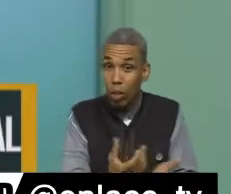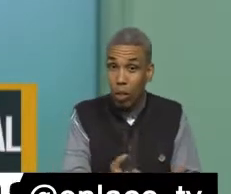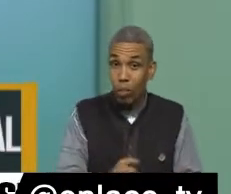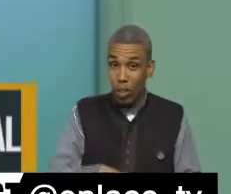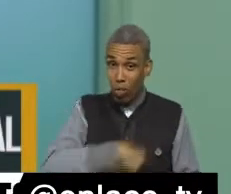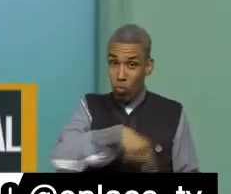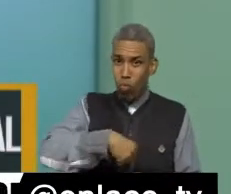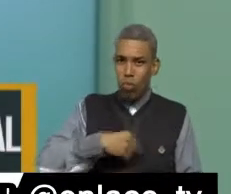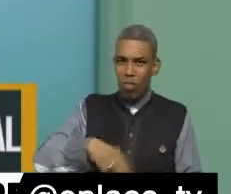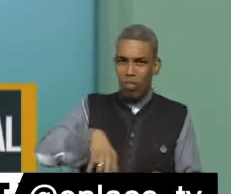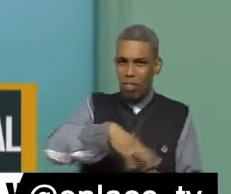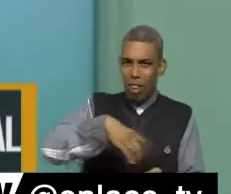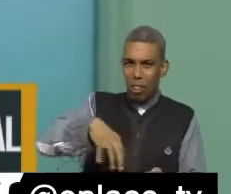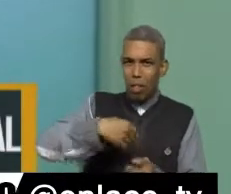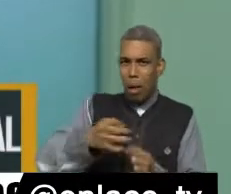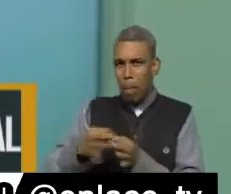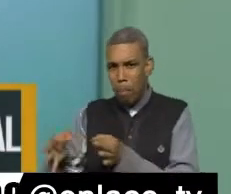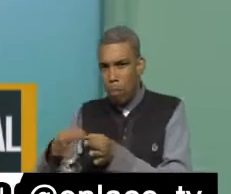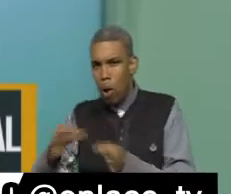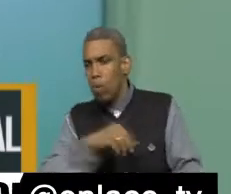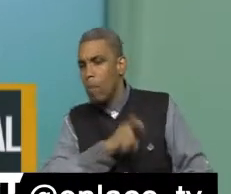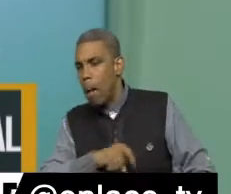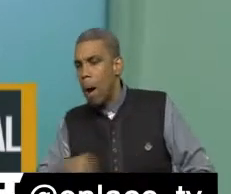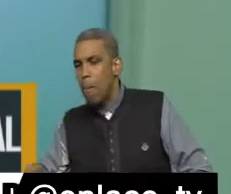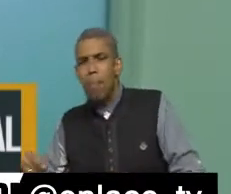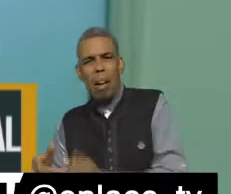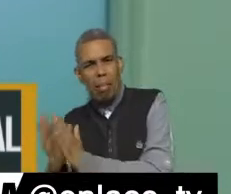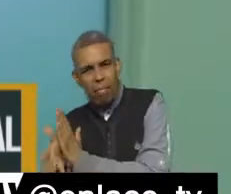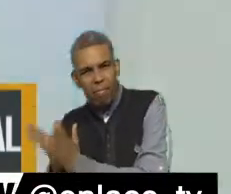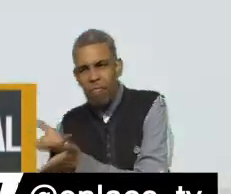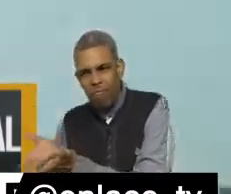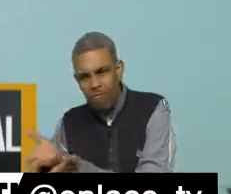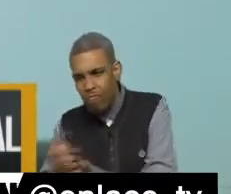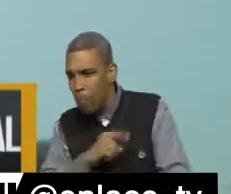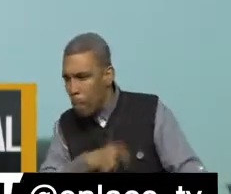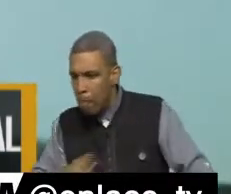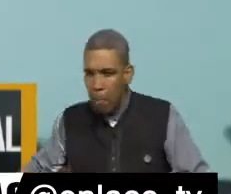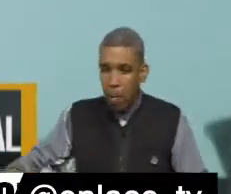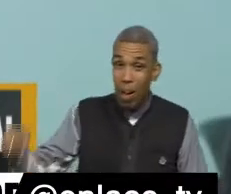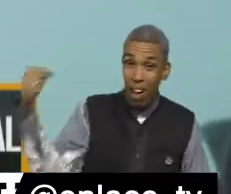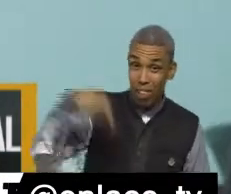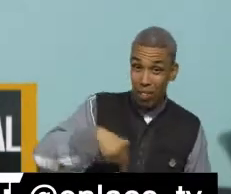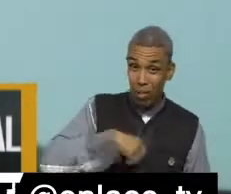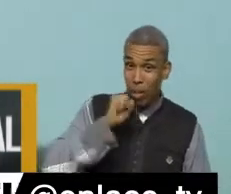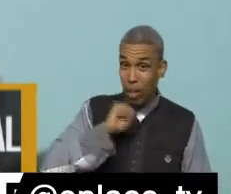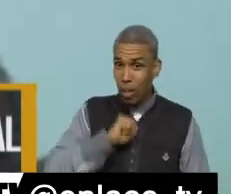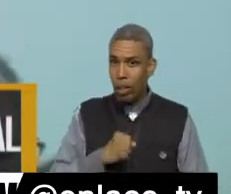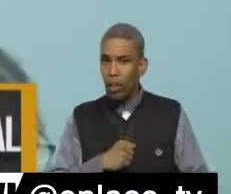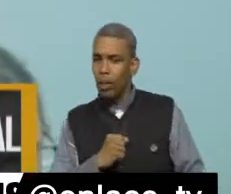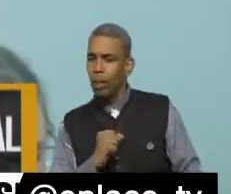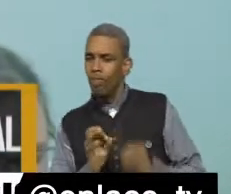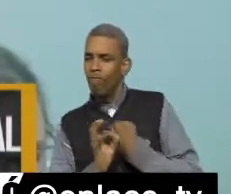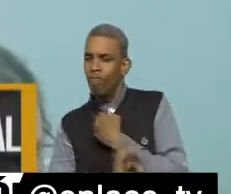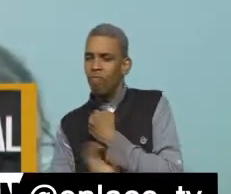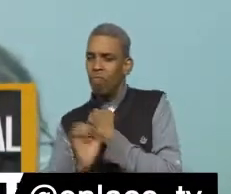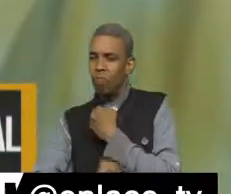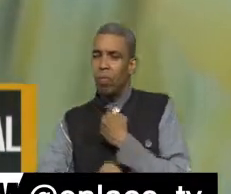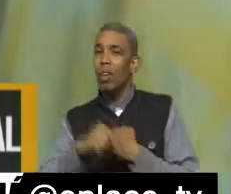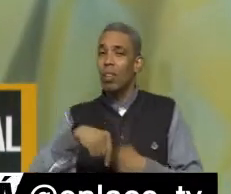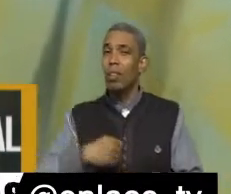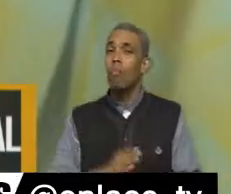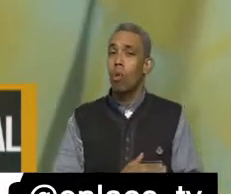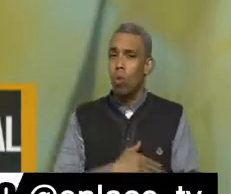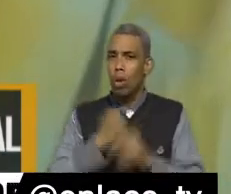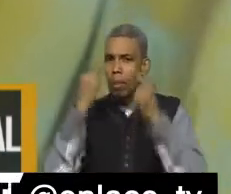y el día de hoy estamos en Barranca Bermeja debido a que en realidad es un municipio que adolece, ¿verdad?, de varias dificultades de salud